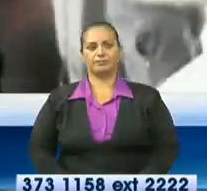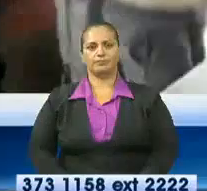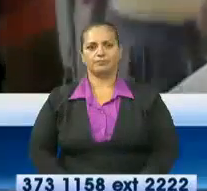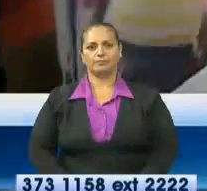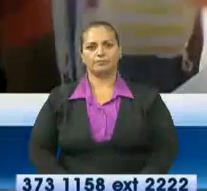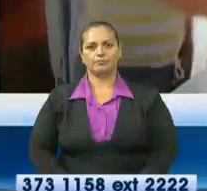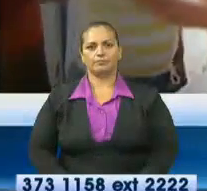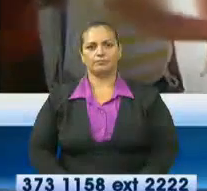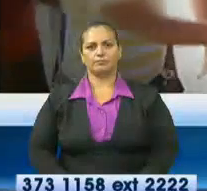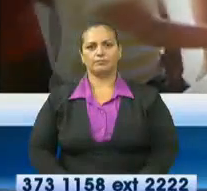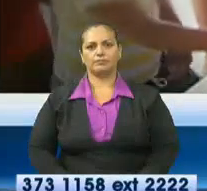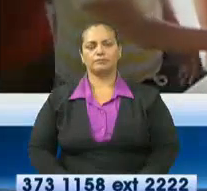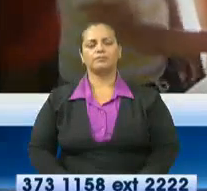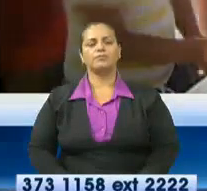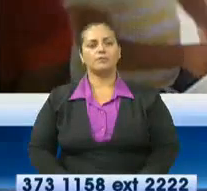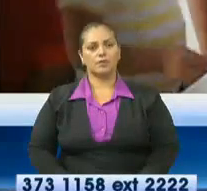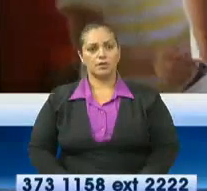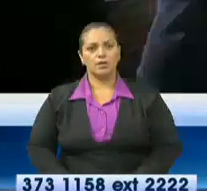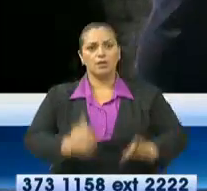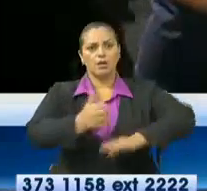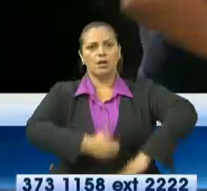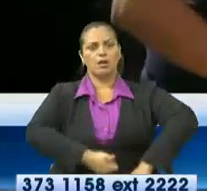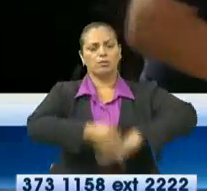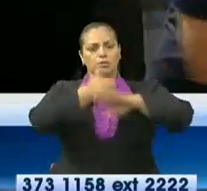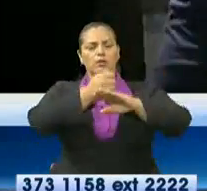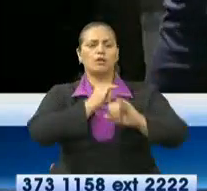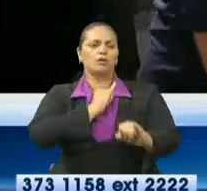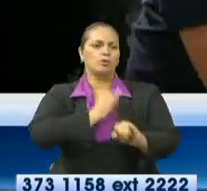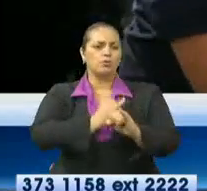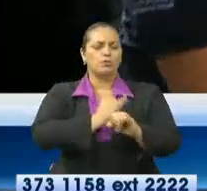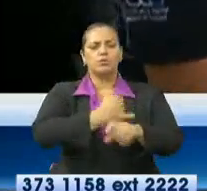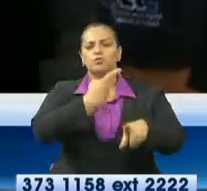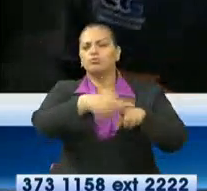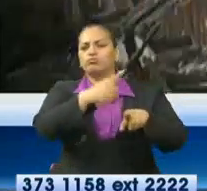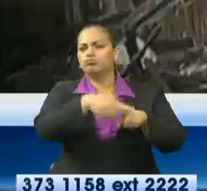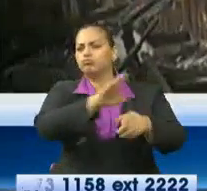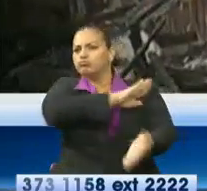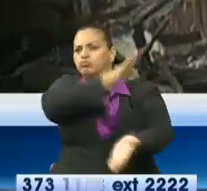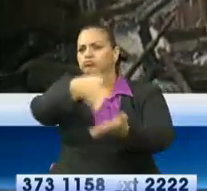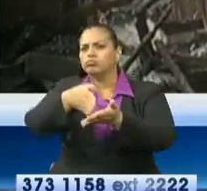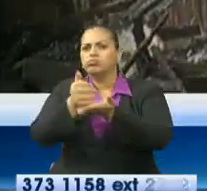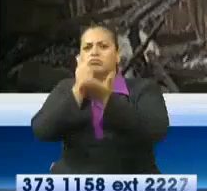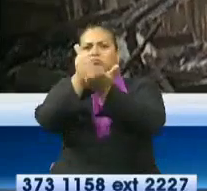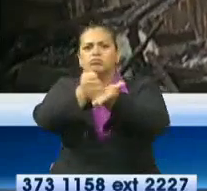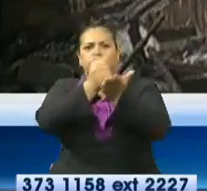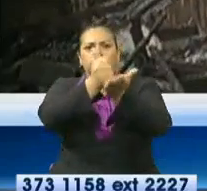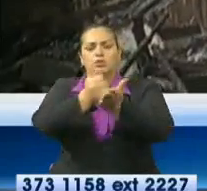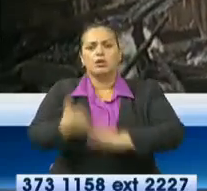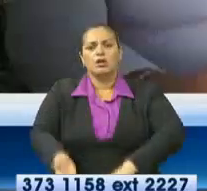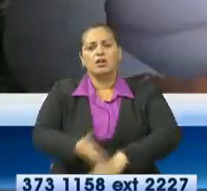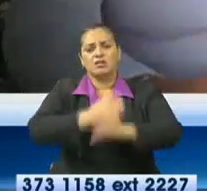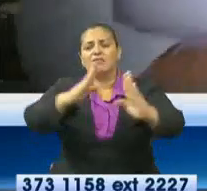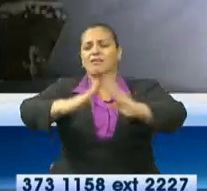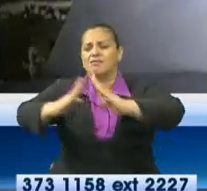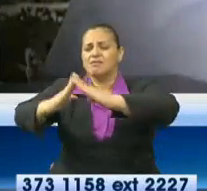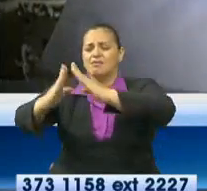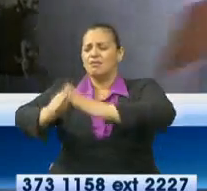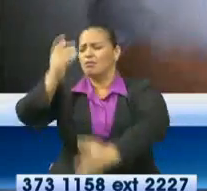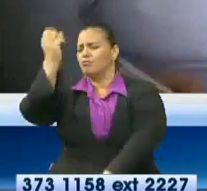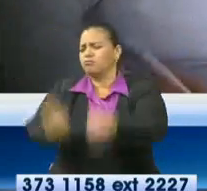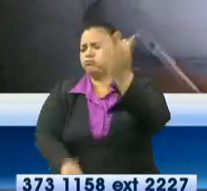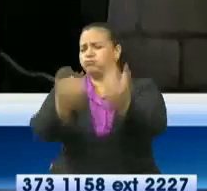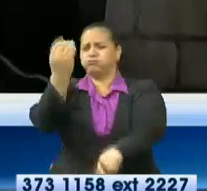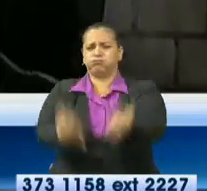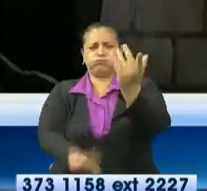y esto hizo que diversos organismos y entidades llegaran hasta la isla trinitaria en donde se suscitó el incendio que afectó a muchos